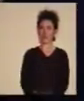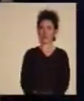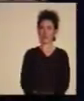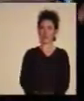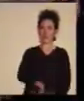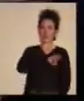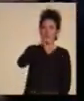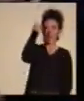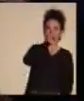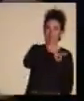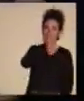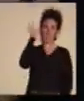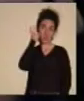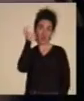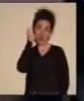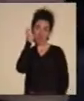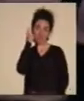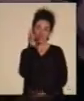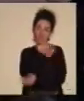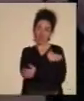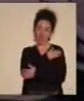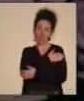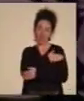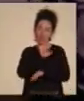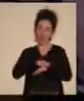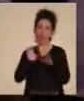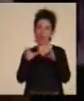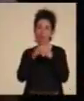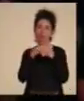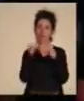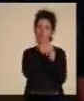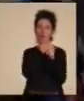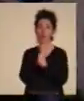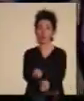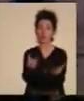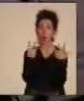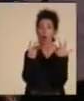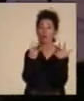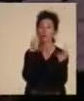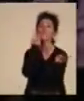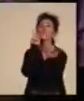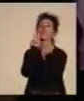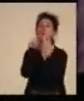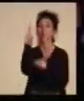Señoras y señores, un abrazo a las 8 murgas de mi parte, grandísimo. Nos vemos el